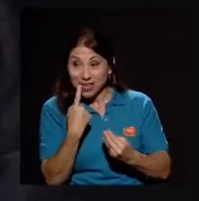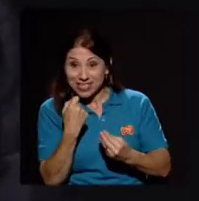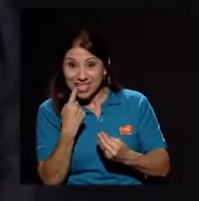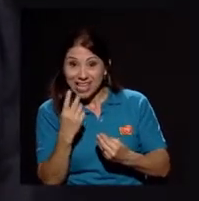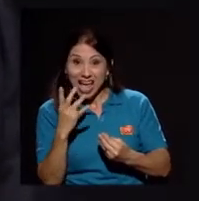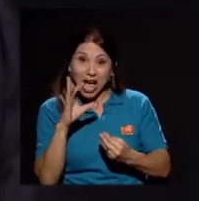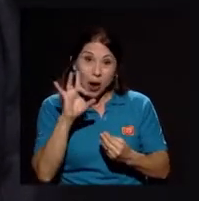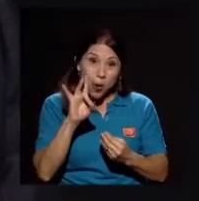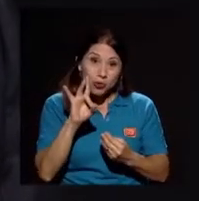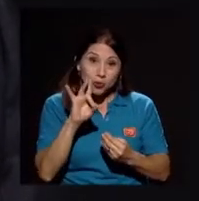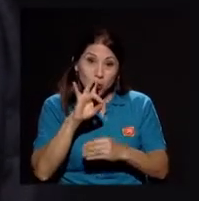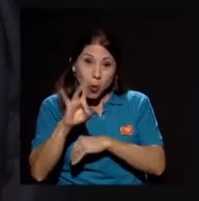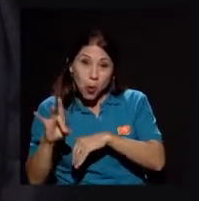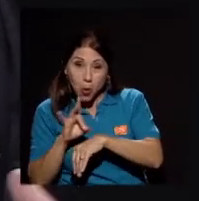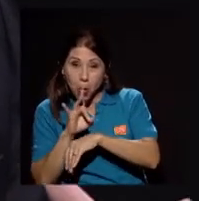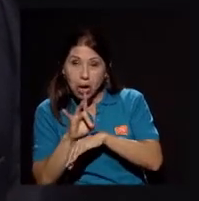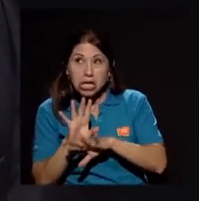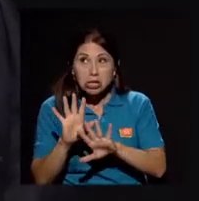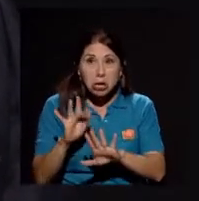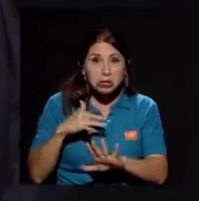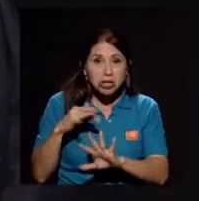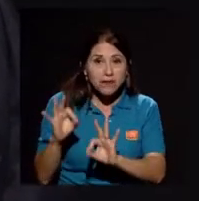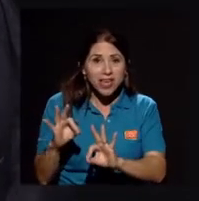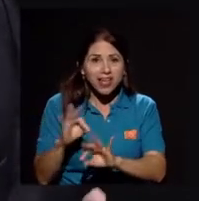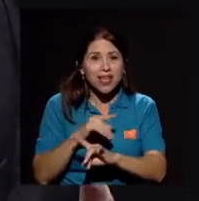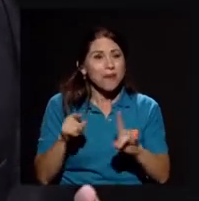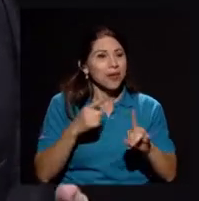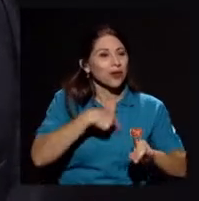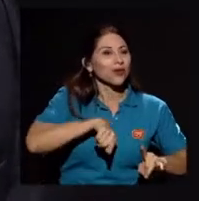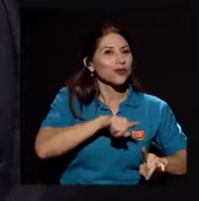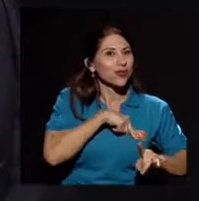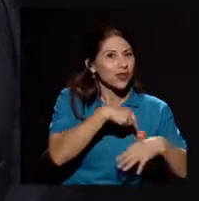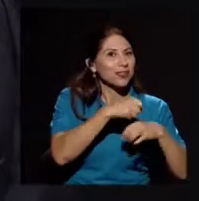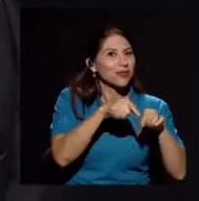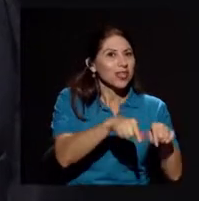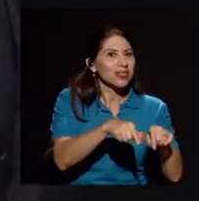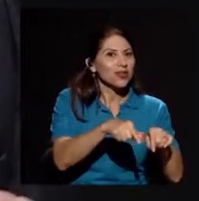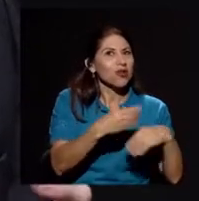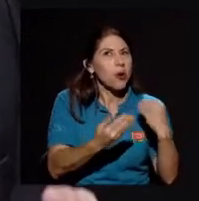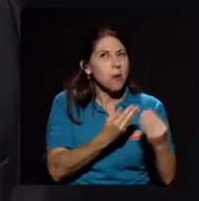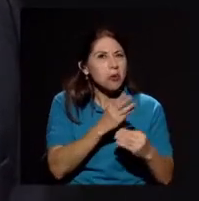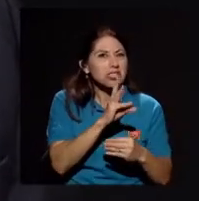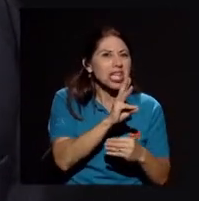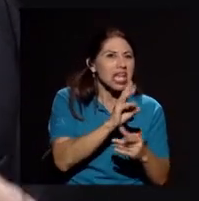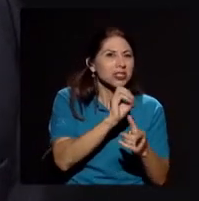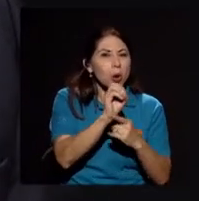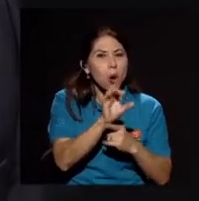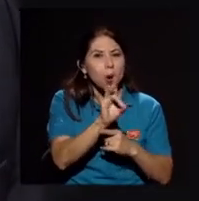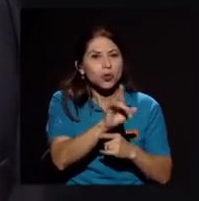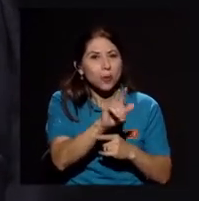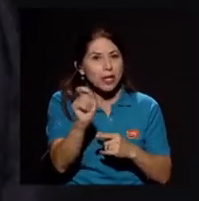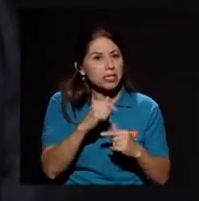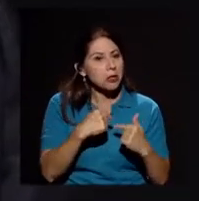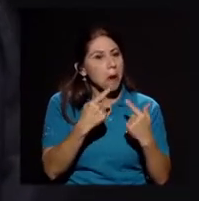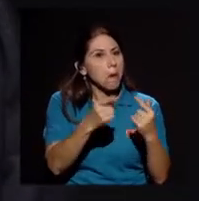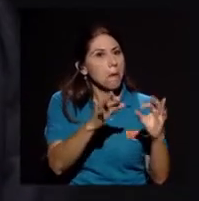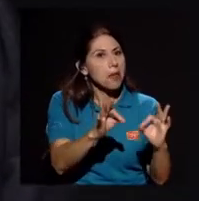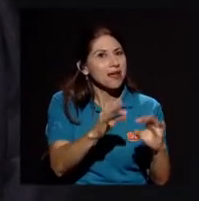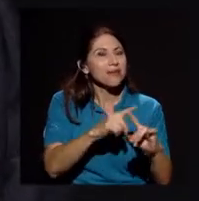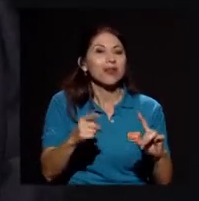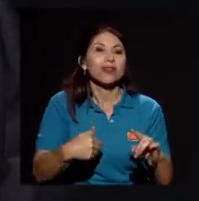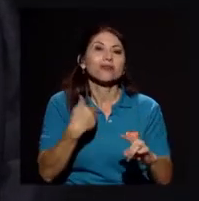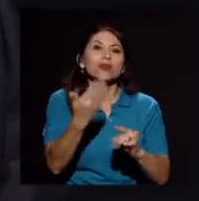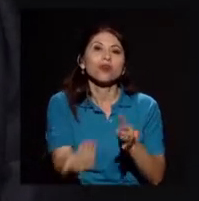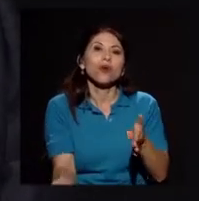u ocho meses y después de eso otra vez vamos a estar en un entorno en una economía local que va a sentir los efectos de un déficit fiscal